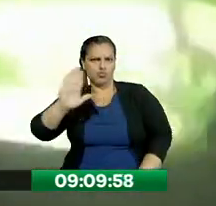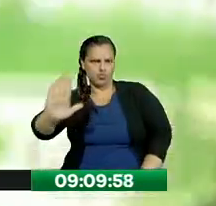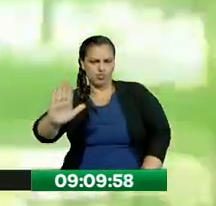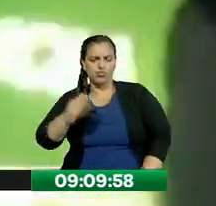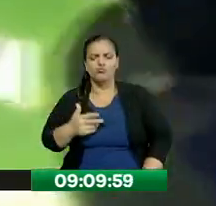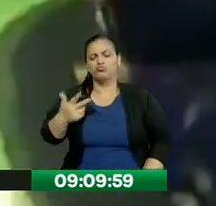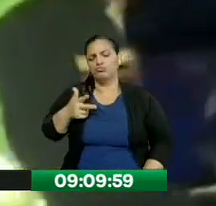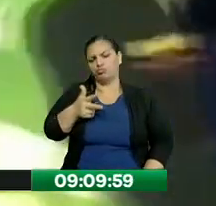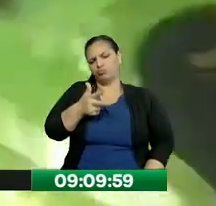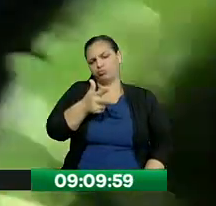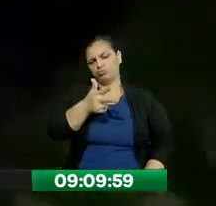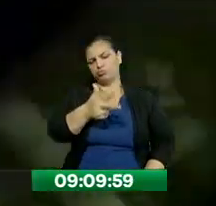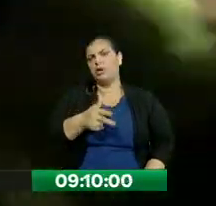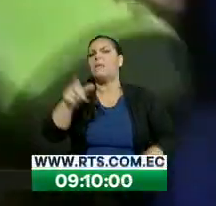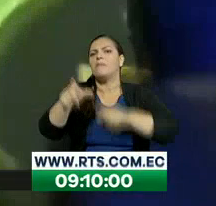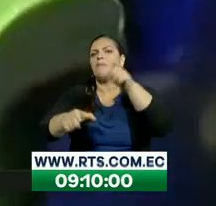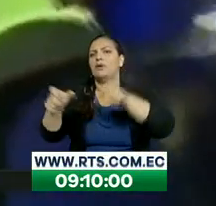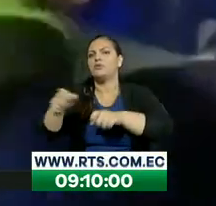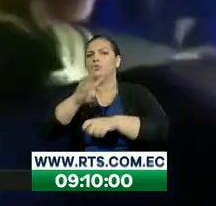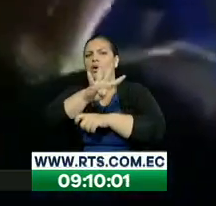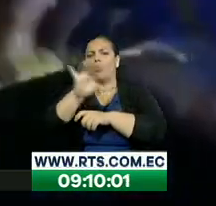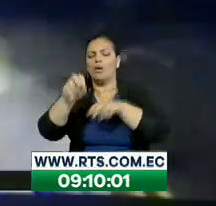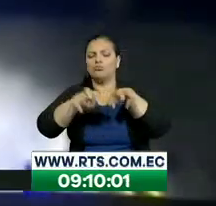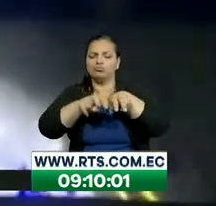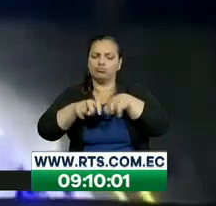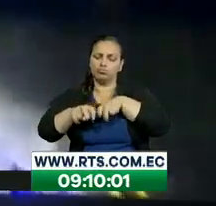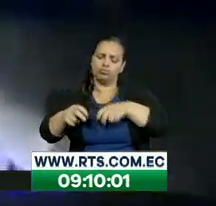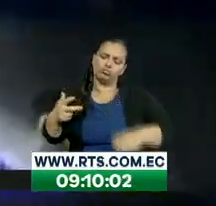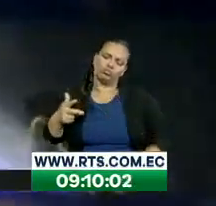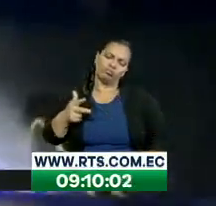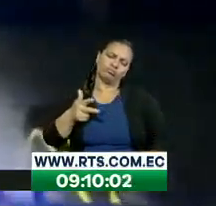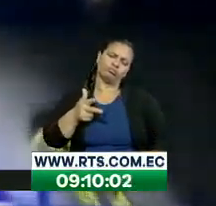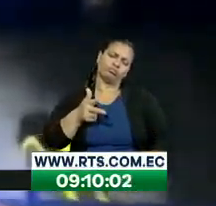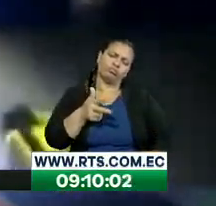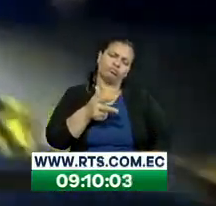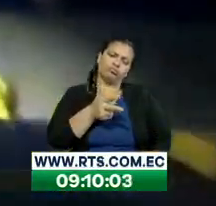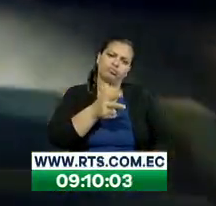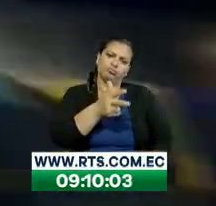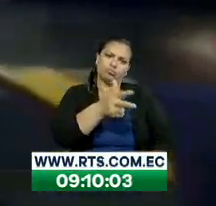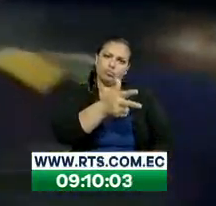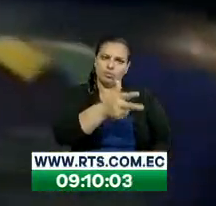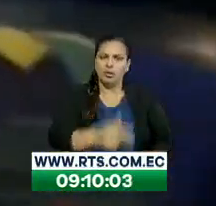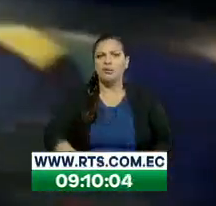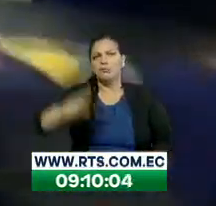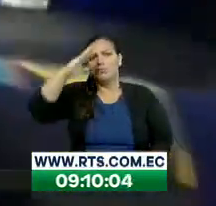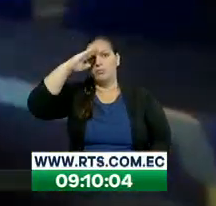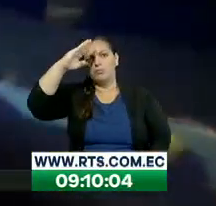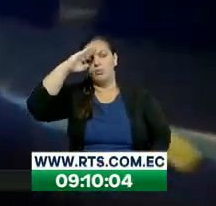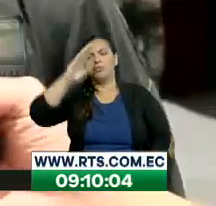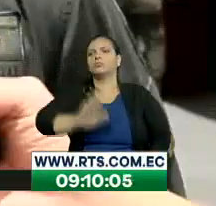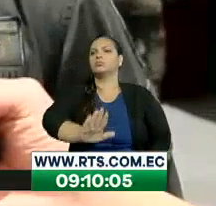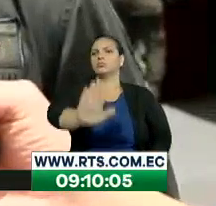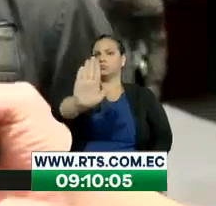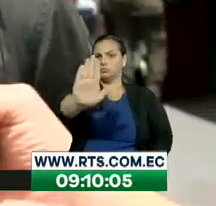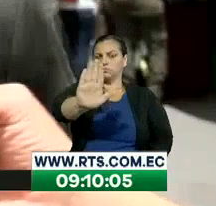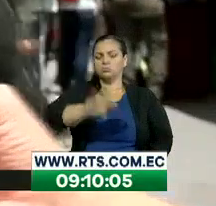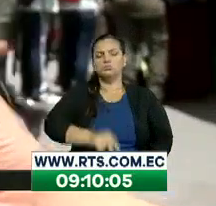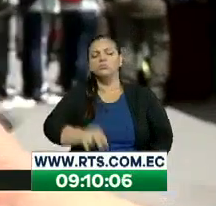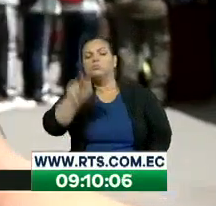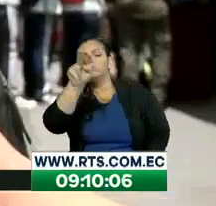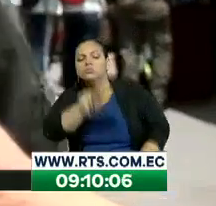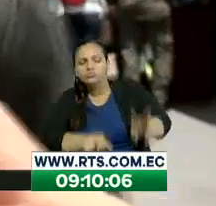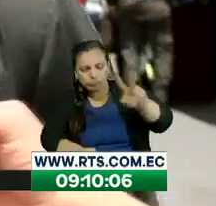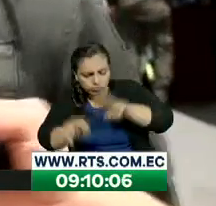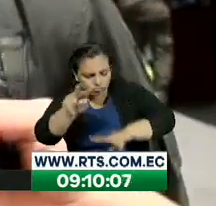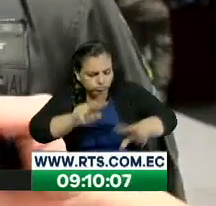un supuesto viaje de turismo. La policía antinarcóticos logró en uno de los controles detectar que el vehículo estaba cargado con varios kilos de marihuana. Estaba ubicado en el